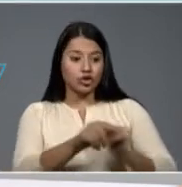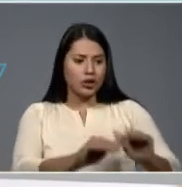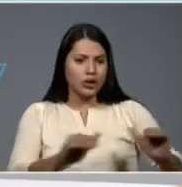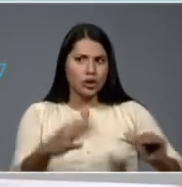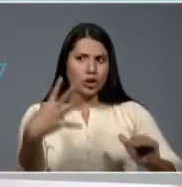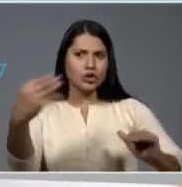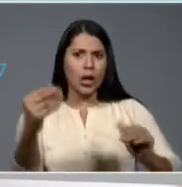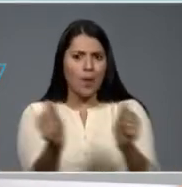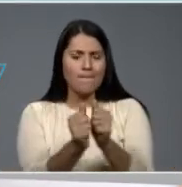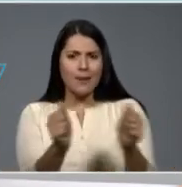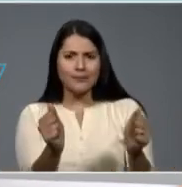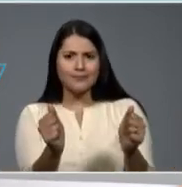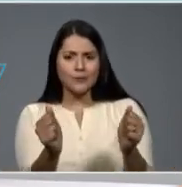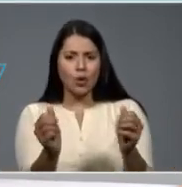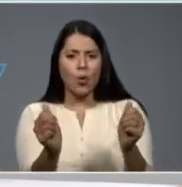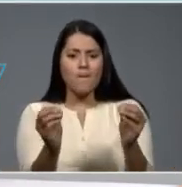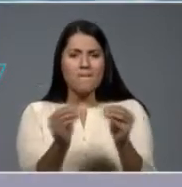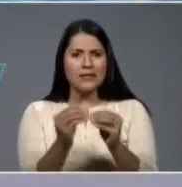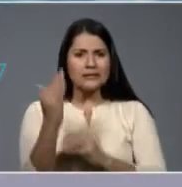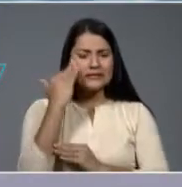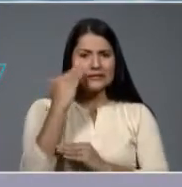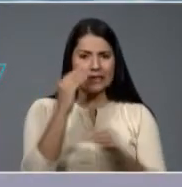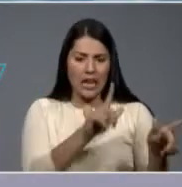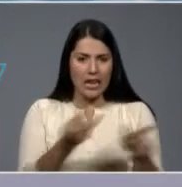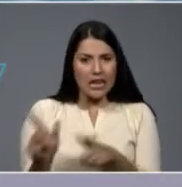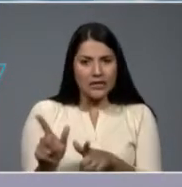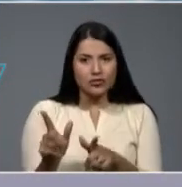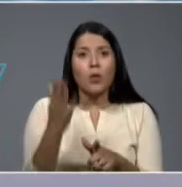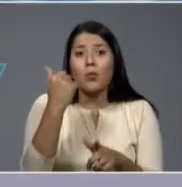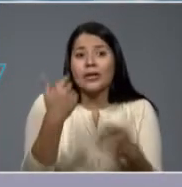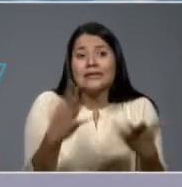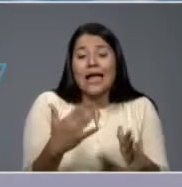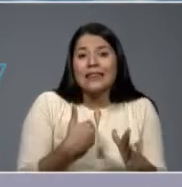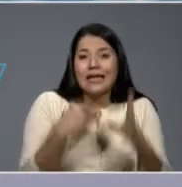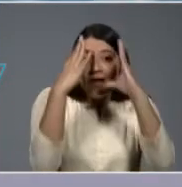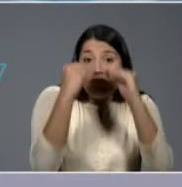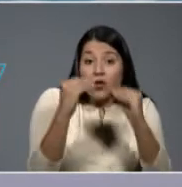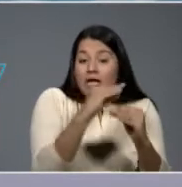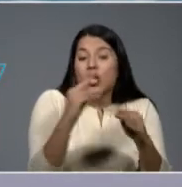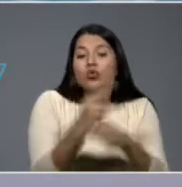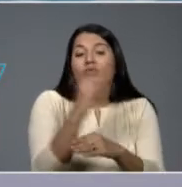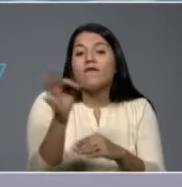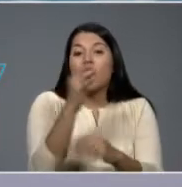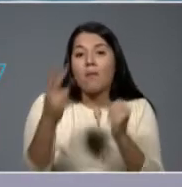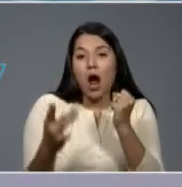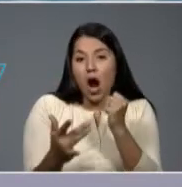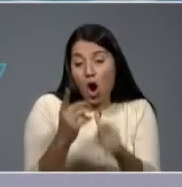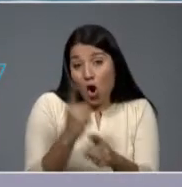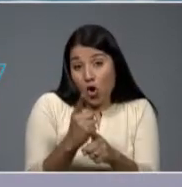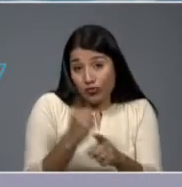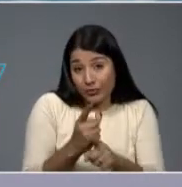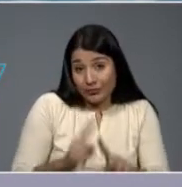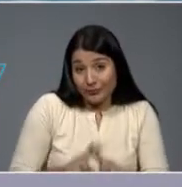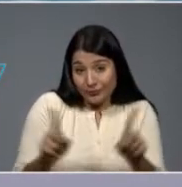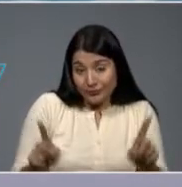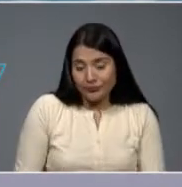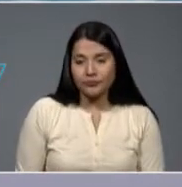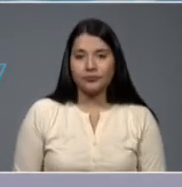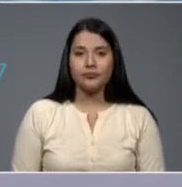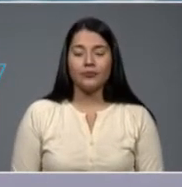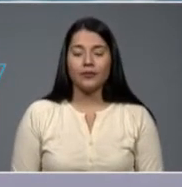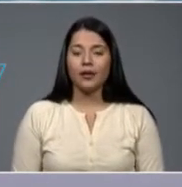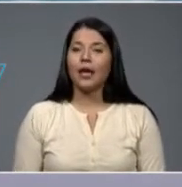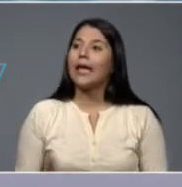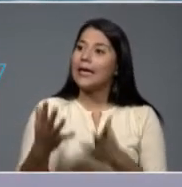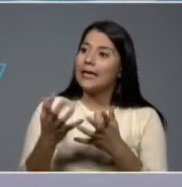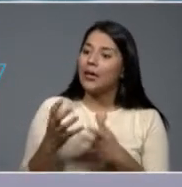universidad, mucho más preparados que otras, únicamente porque la información está y el uso de ella es la que va a marcar realmente la diferencia.